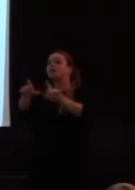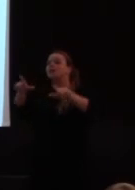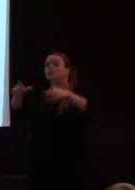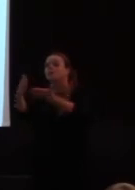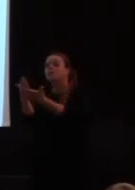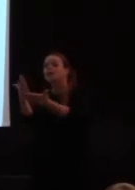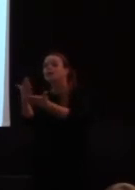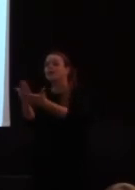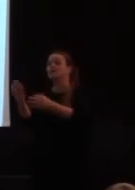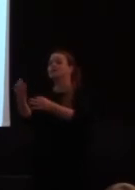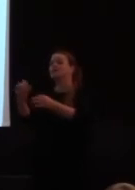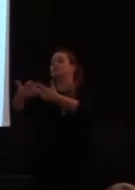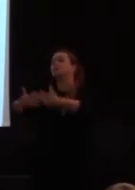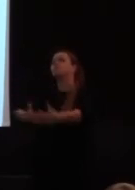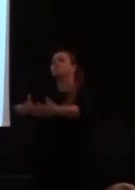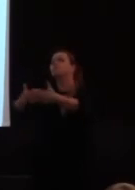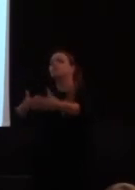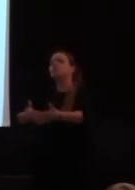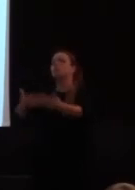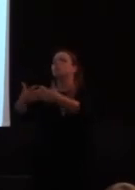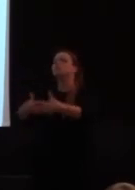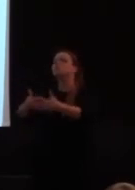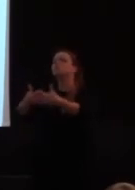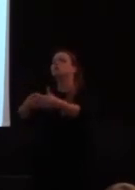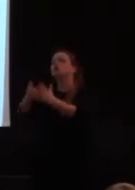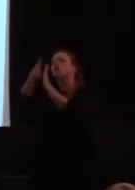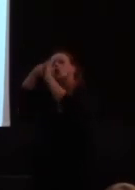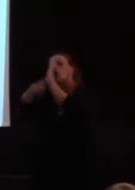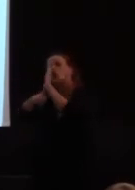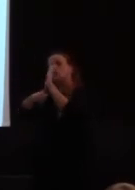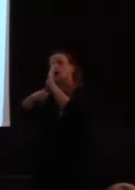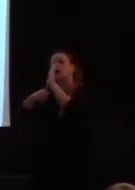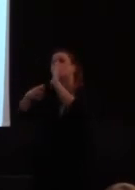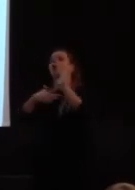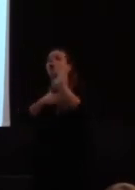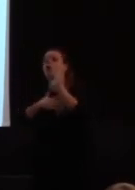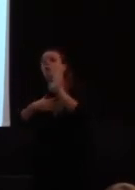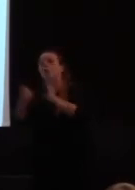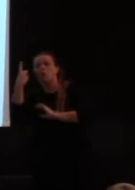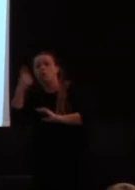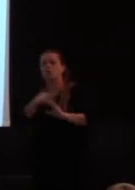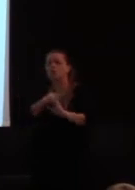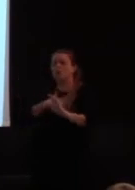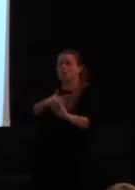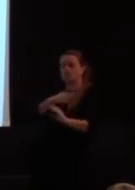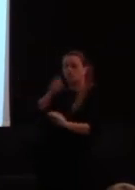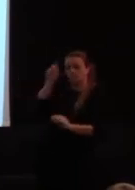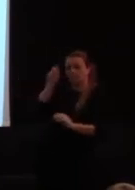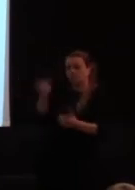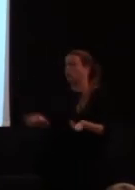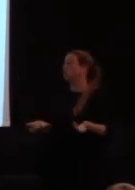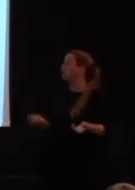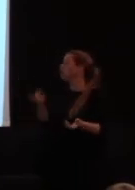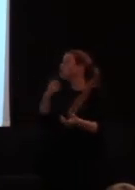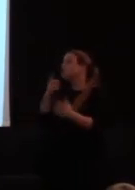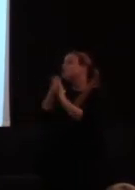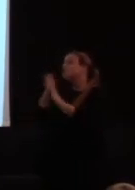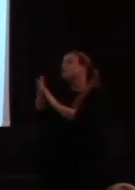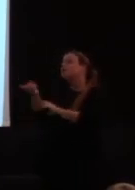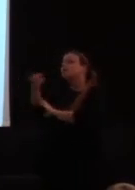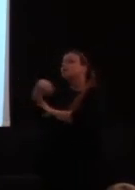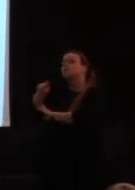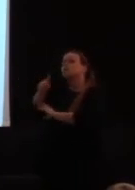funcione, pero que las normas de funcionamiento sean cómodas para todos, ¿no? Bien, cómodo pero bien. Y por otro lado, nosotros intentamos